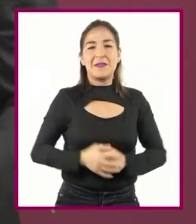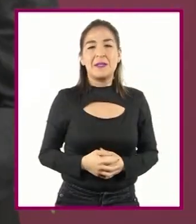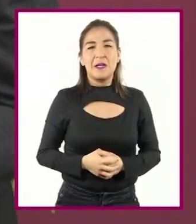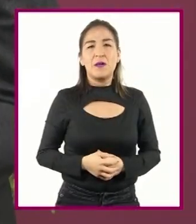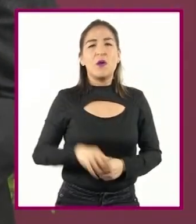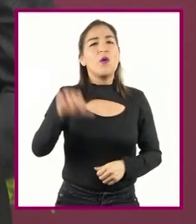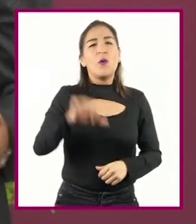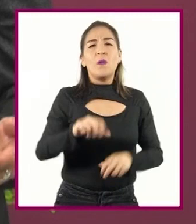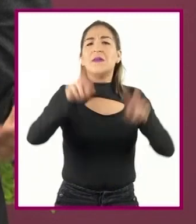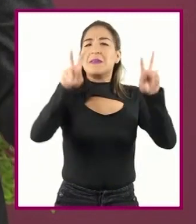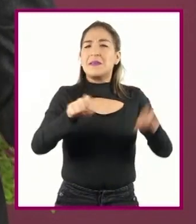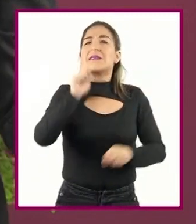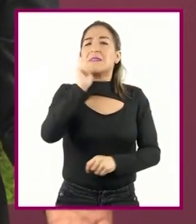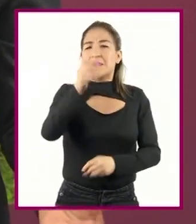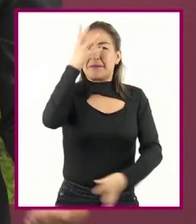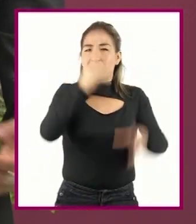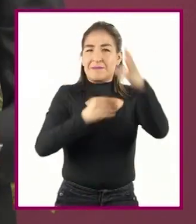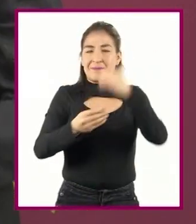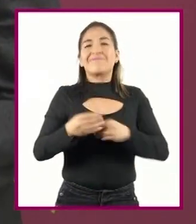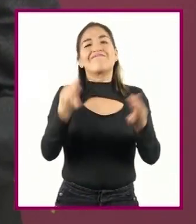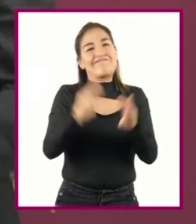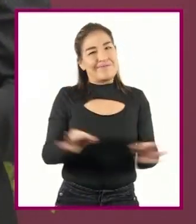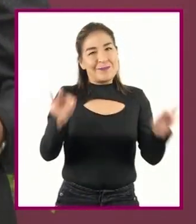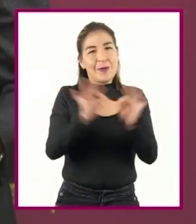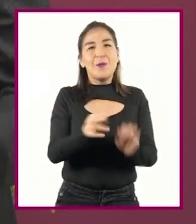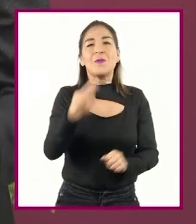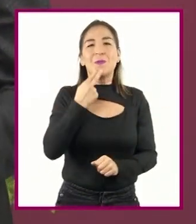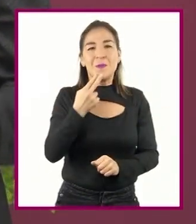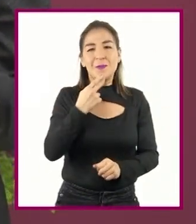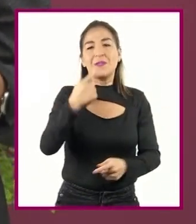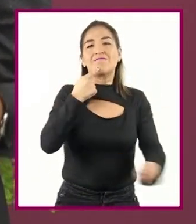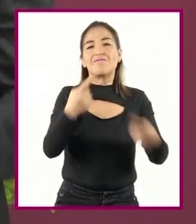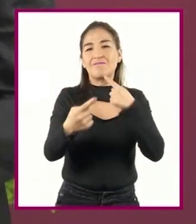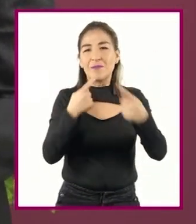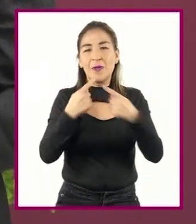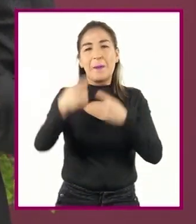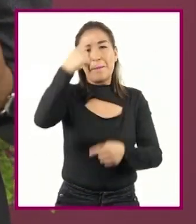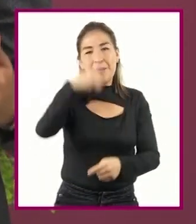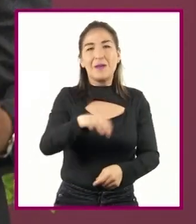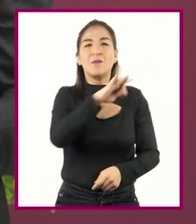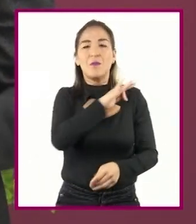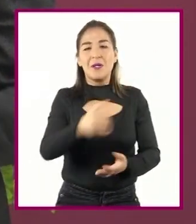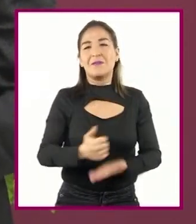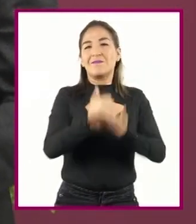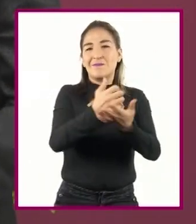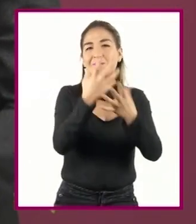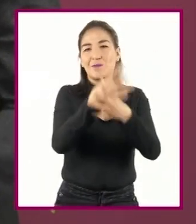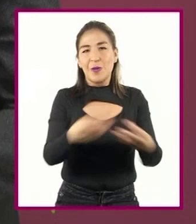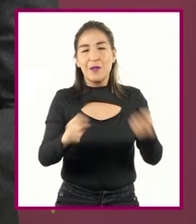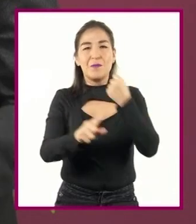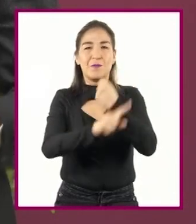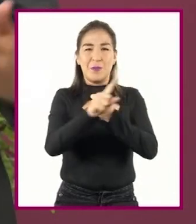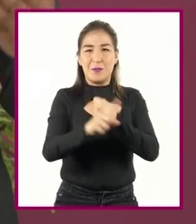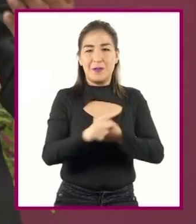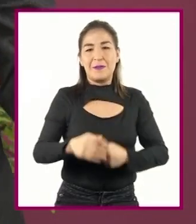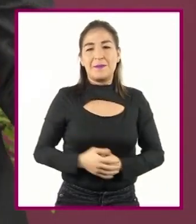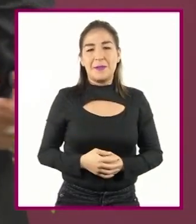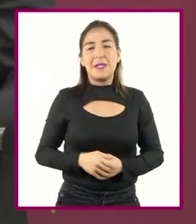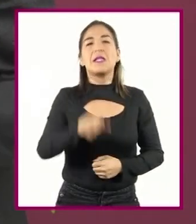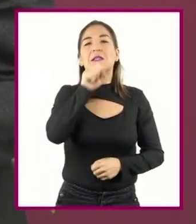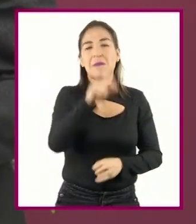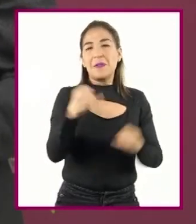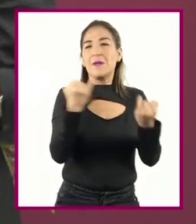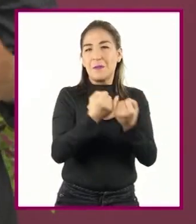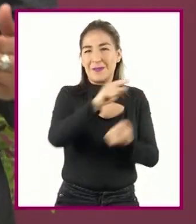esta sesión aprendimos la importancia de utilizar el diálogo como medio para la resolución de conflictos.